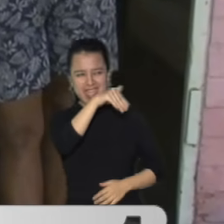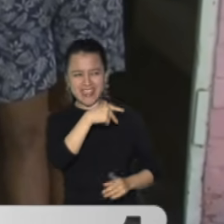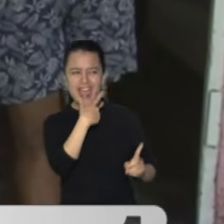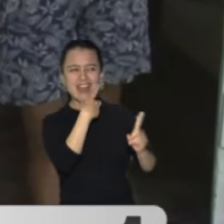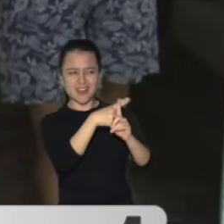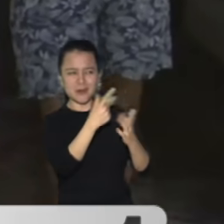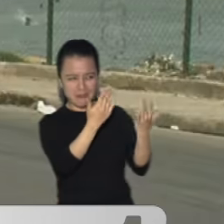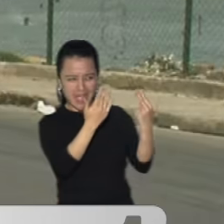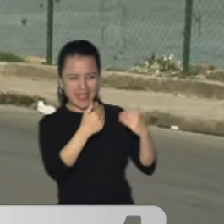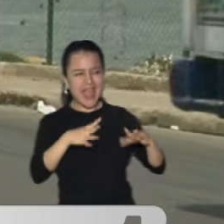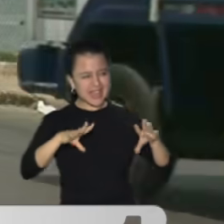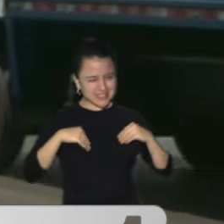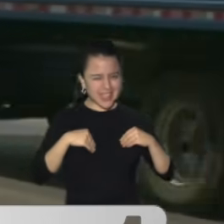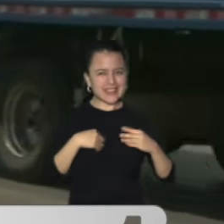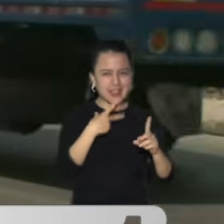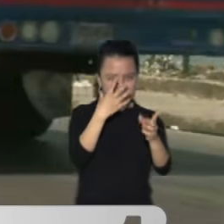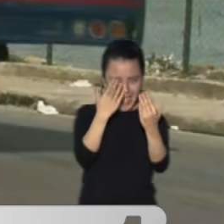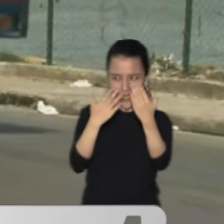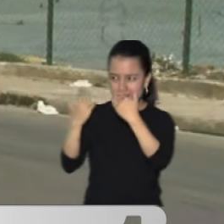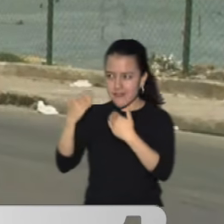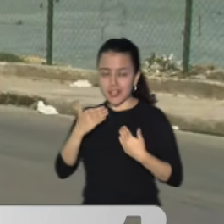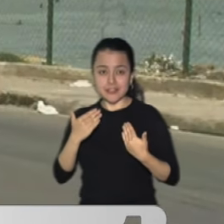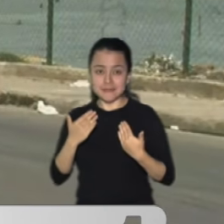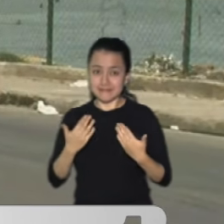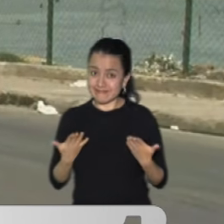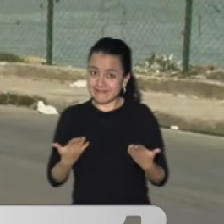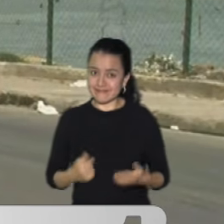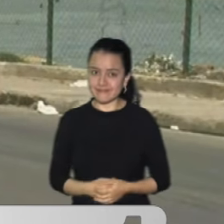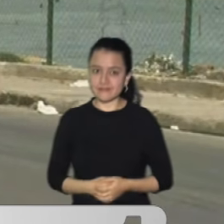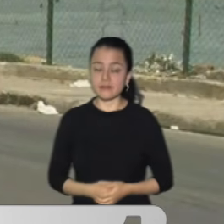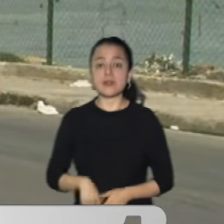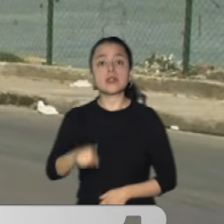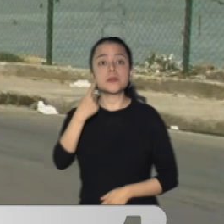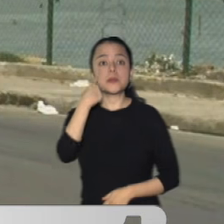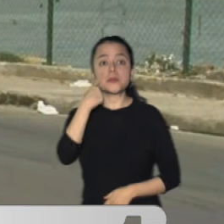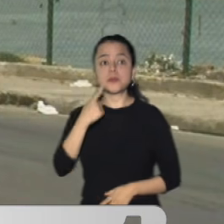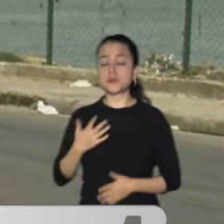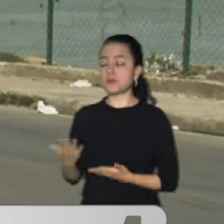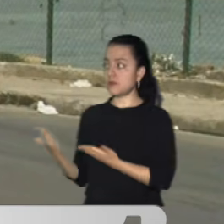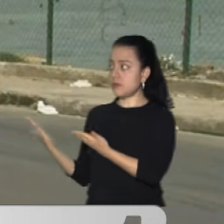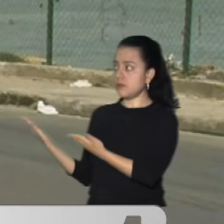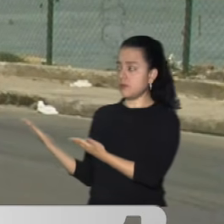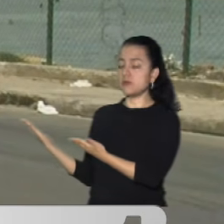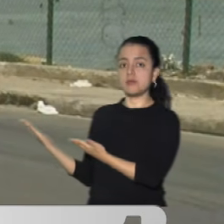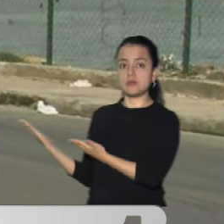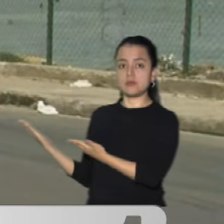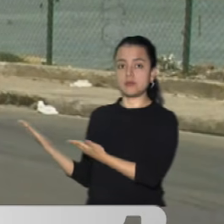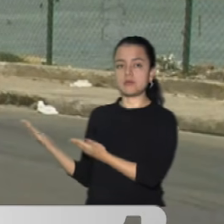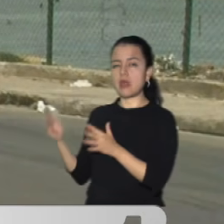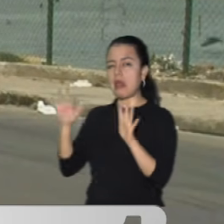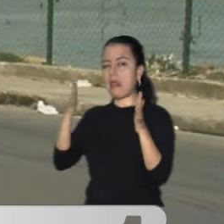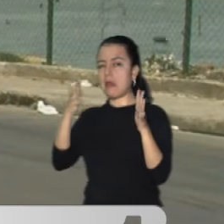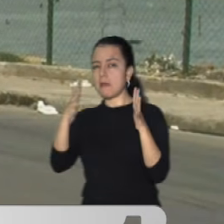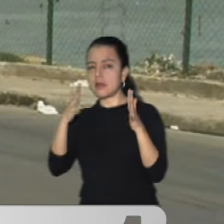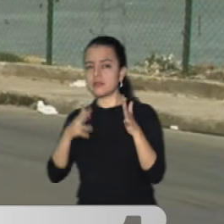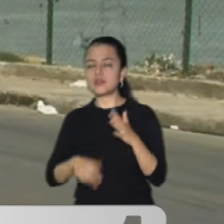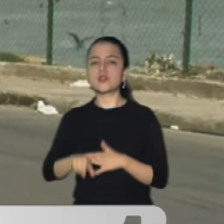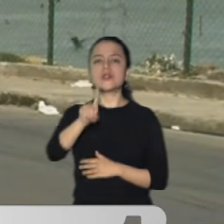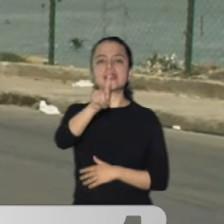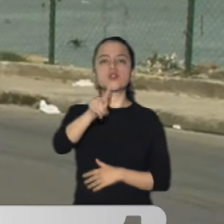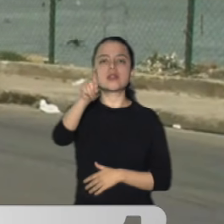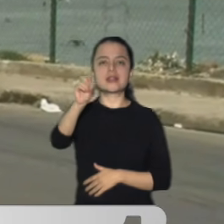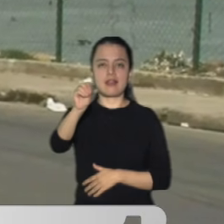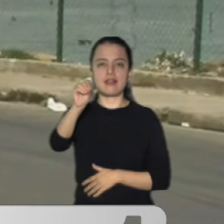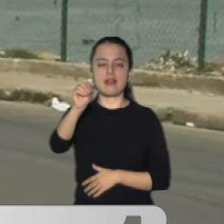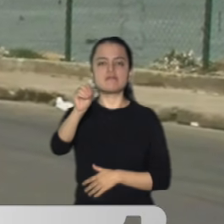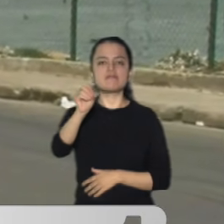de vacunarse. Cabe anotar que en este sector donde nos encontramos en este momento hay aproximadamente